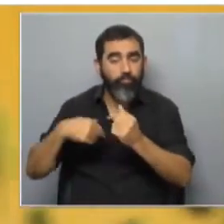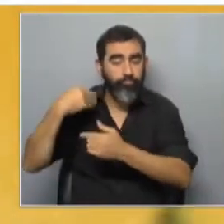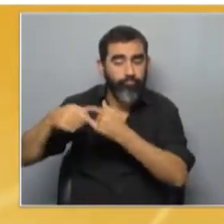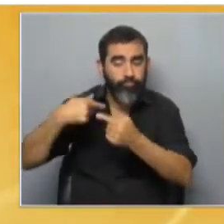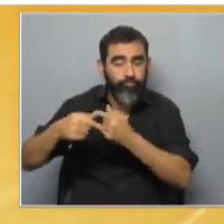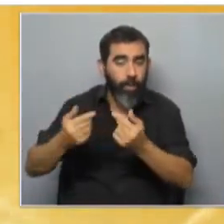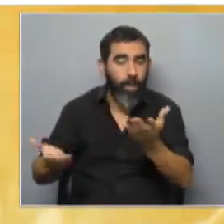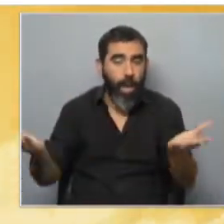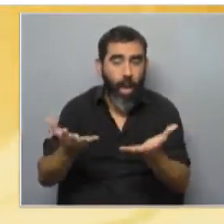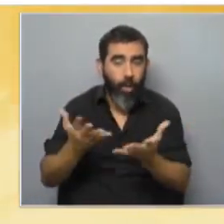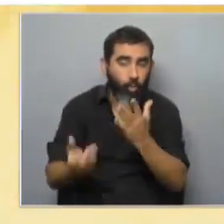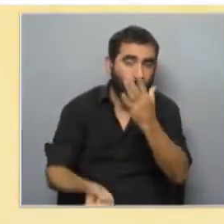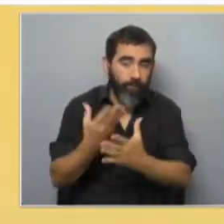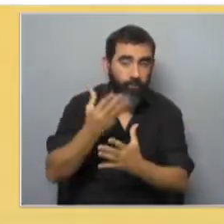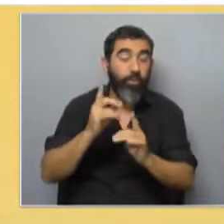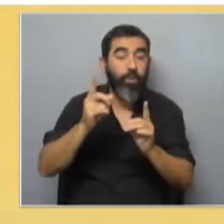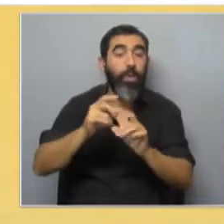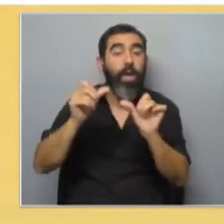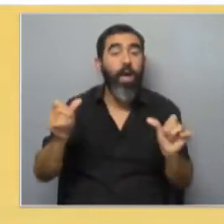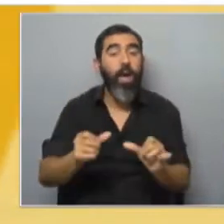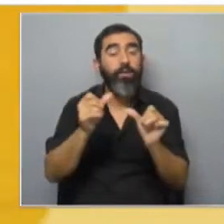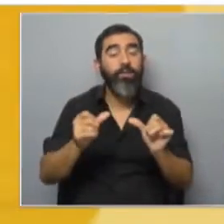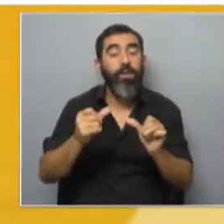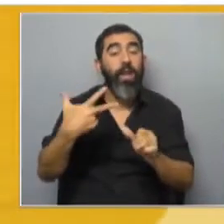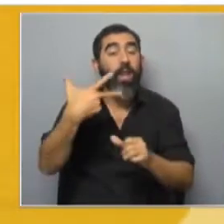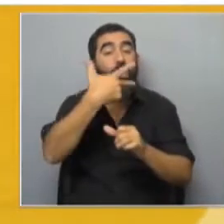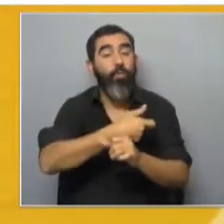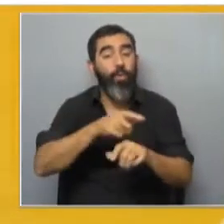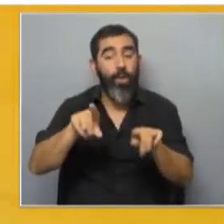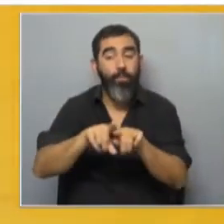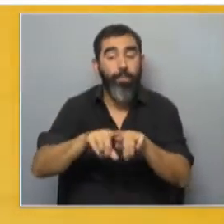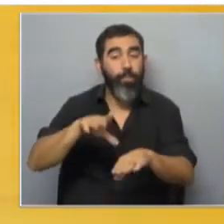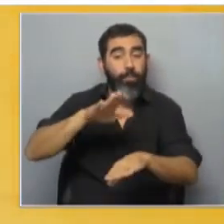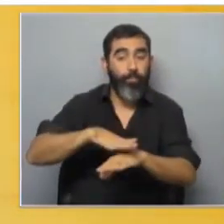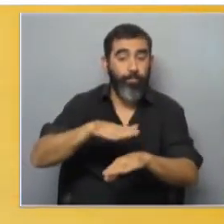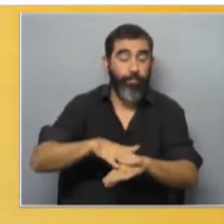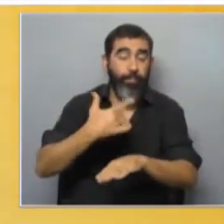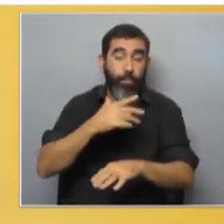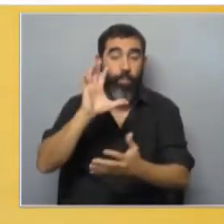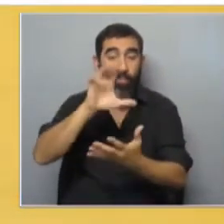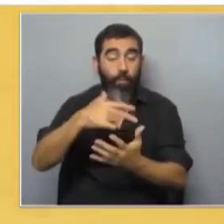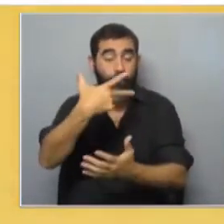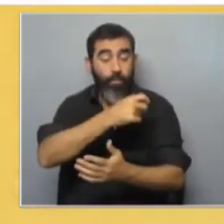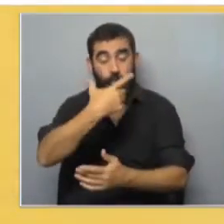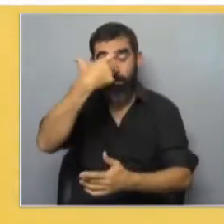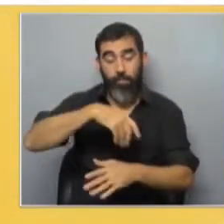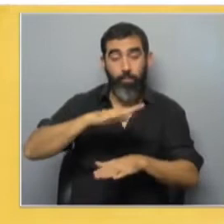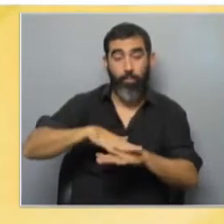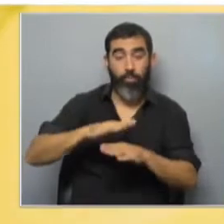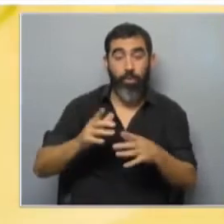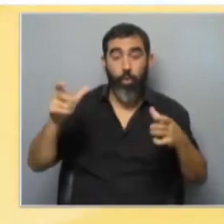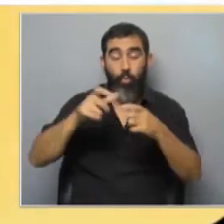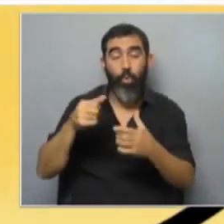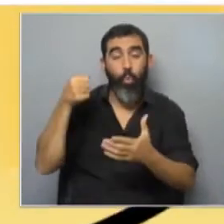actualización, Claro. ¿no? Exactamente, y después está la ejecución de la vacunación en sí misma, ¿no? Los vacunadores y vacunadoras, la Comisión de